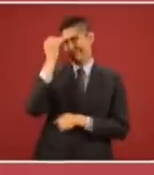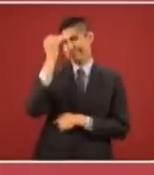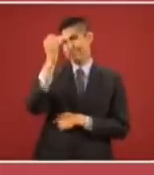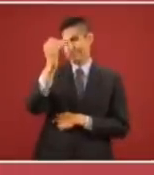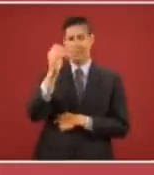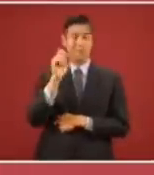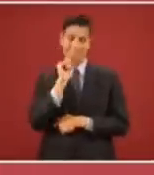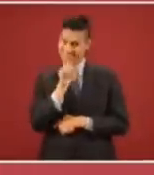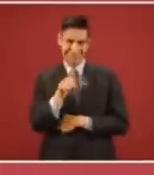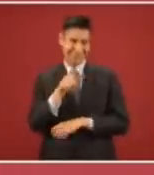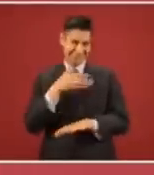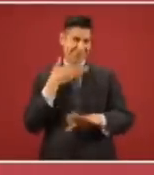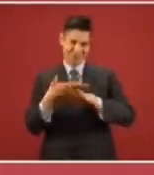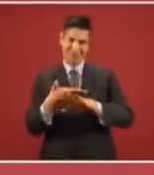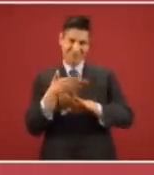de la violencia.